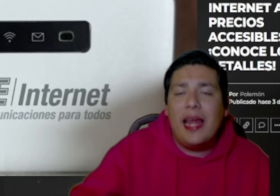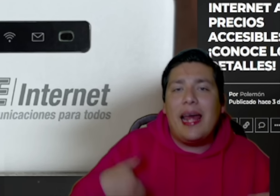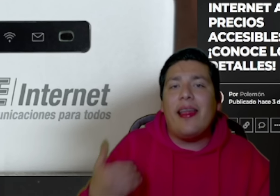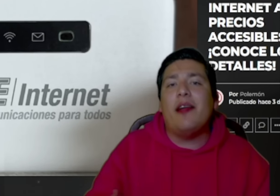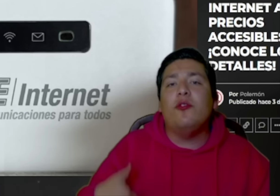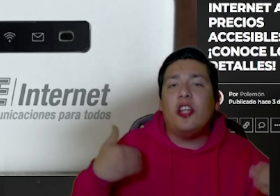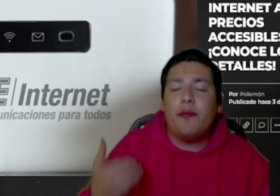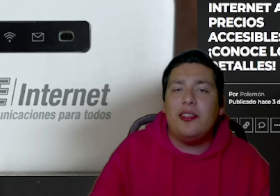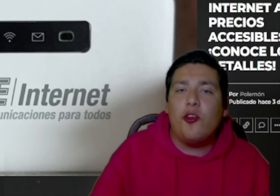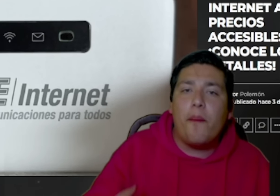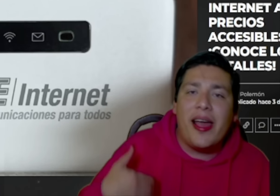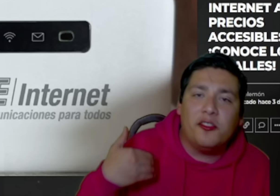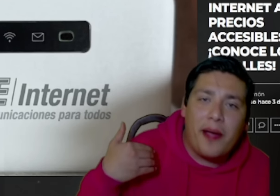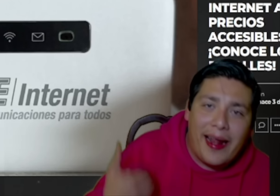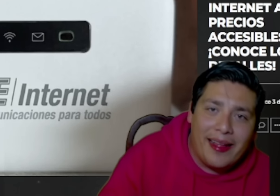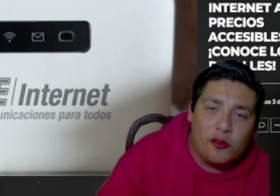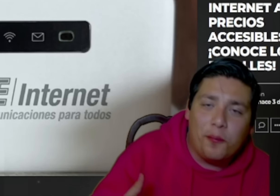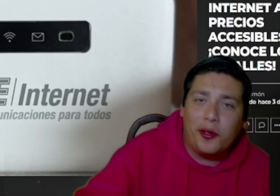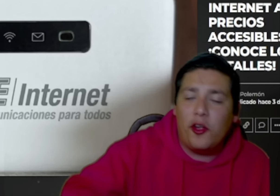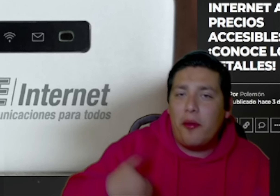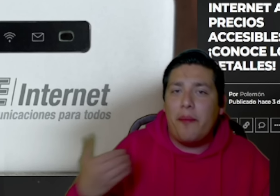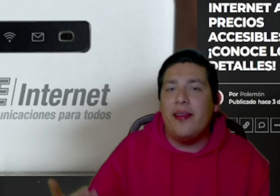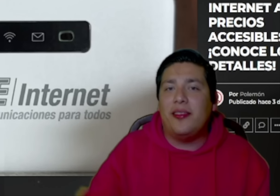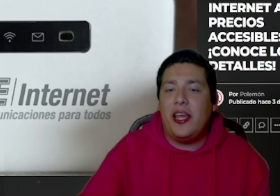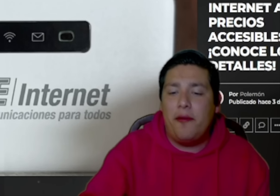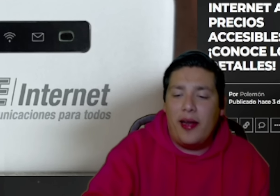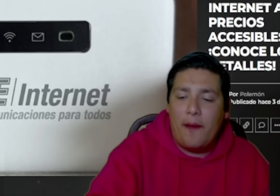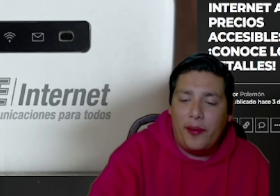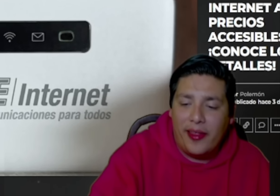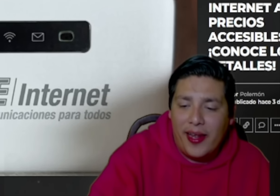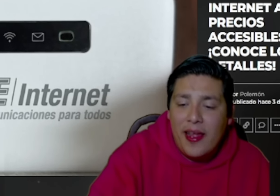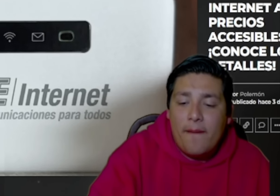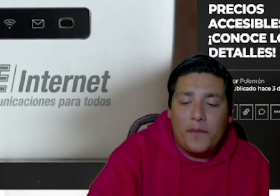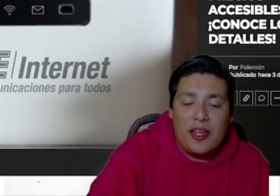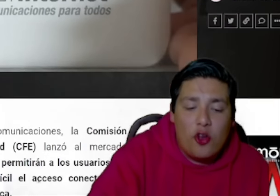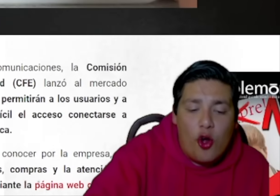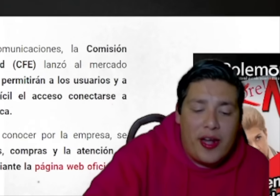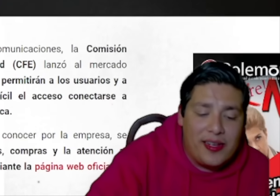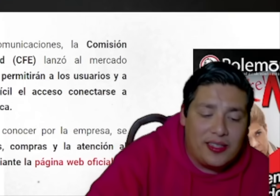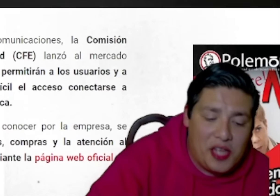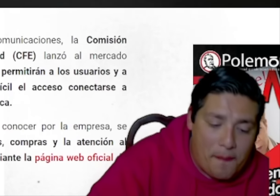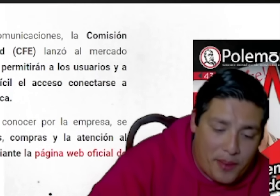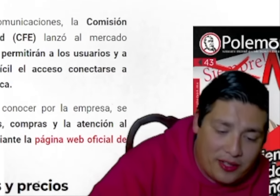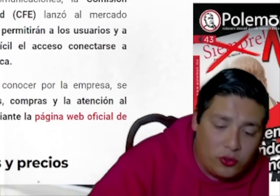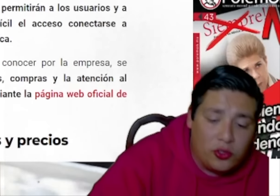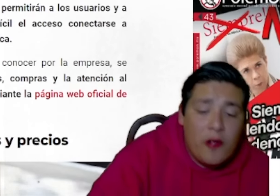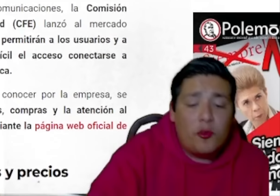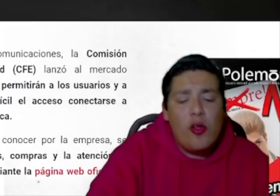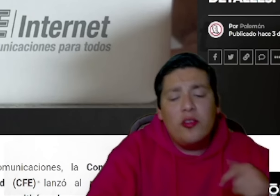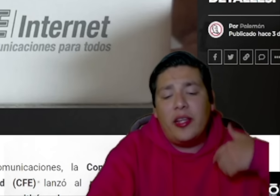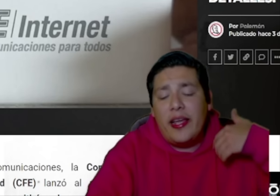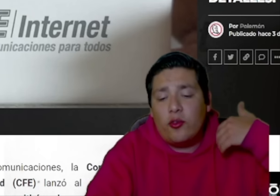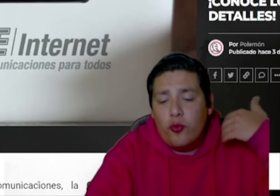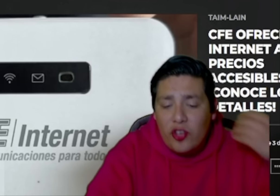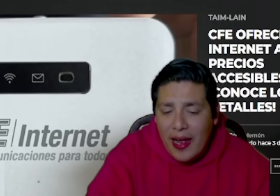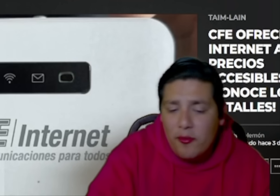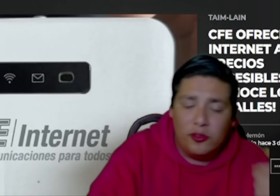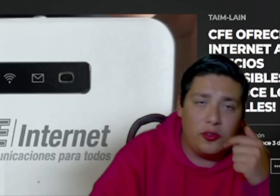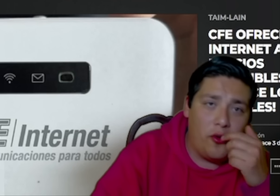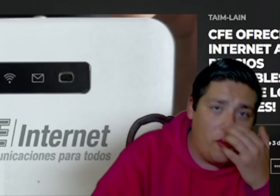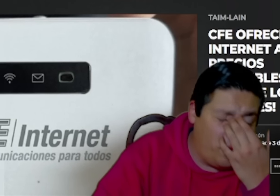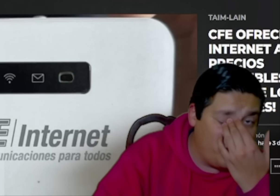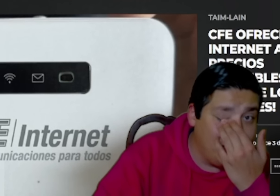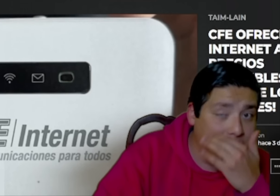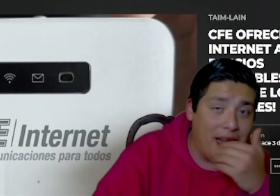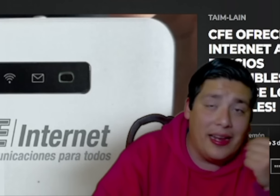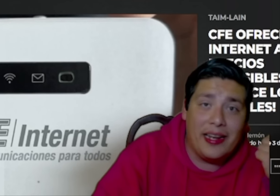mexicana pueda dar un servicio más barato, porque que obviamente iban a perder millones de pesos. Todos